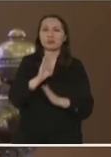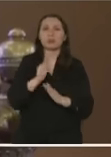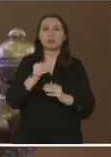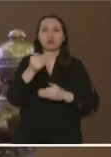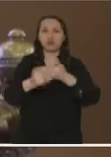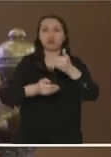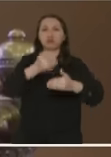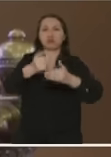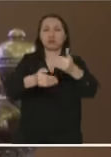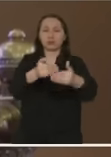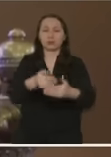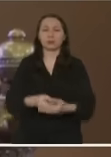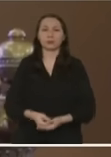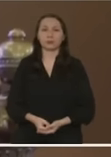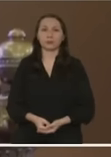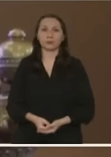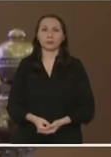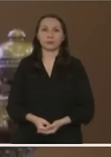y progresar.